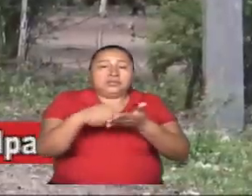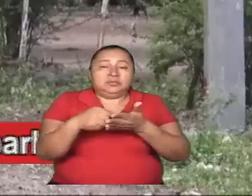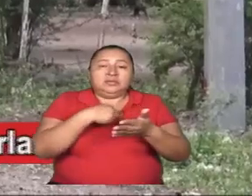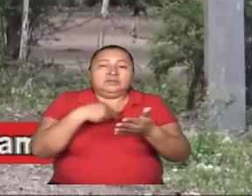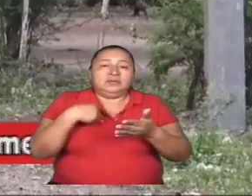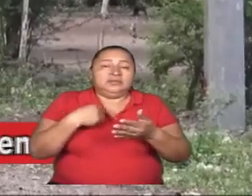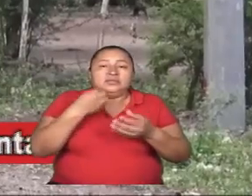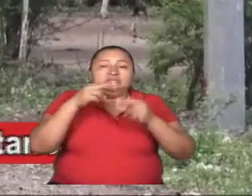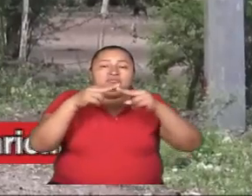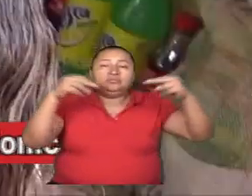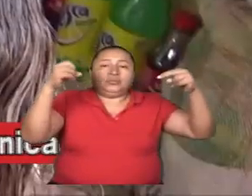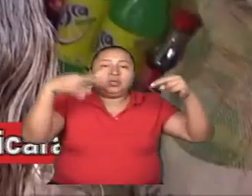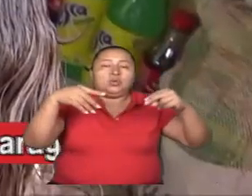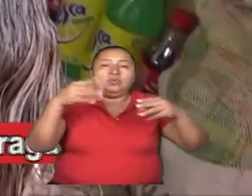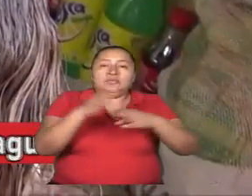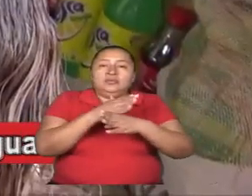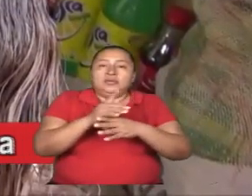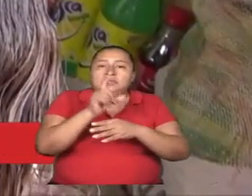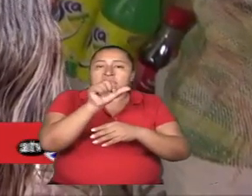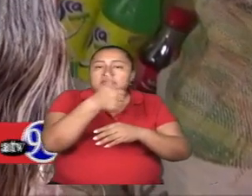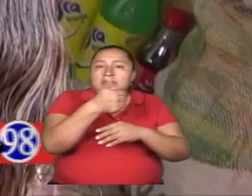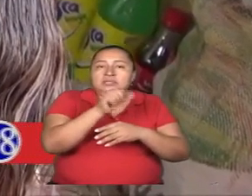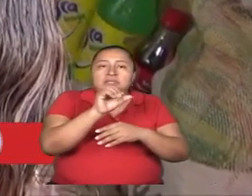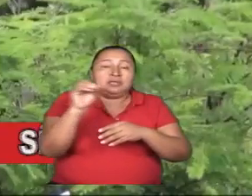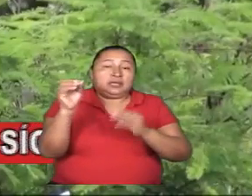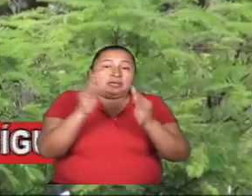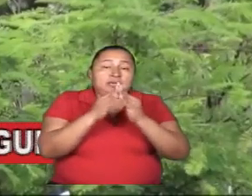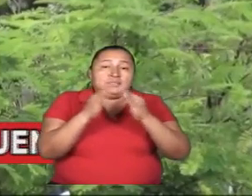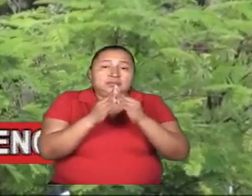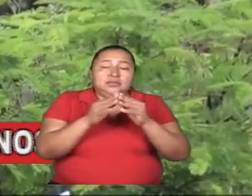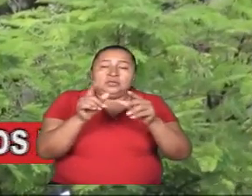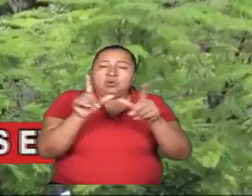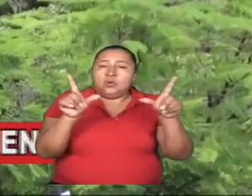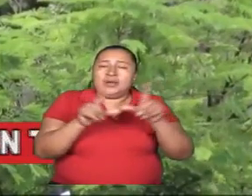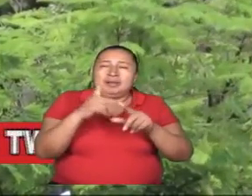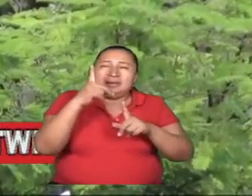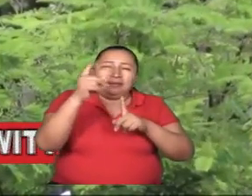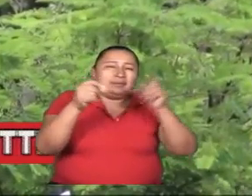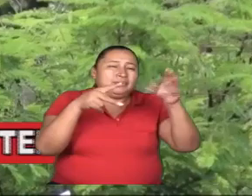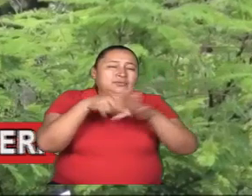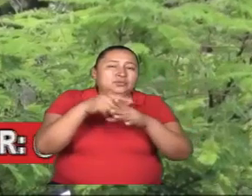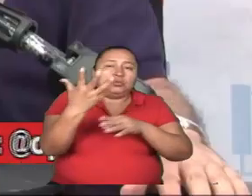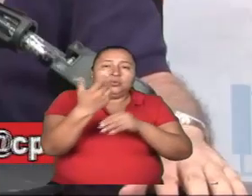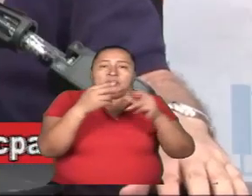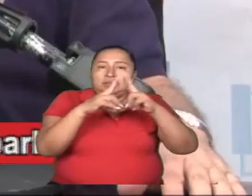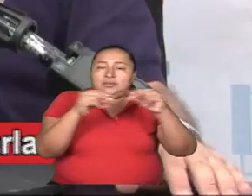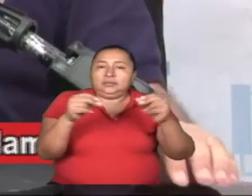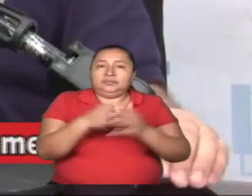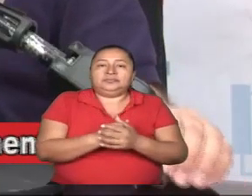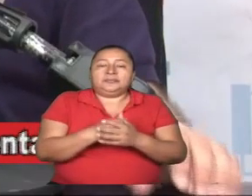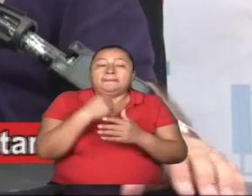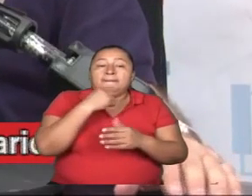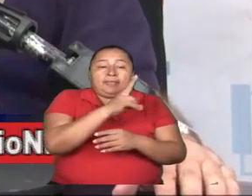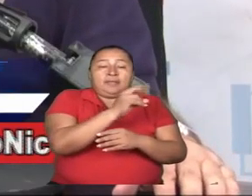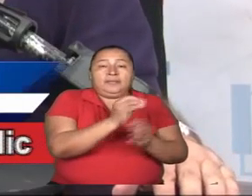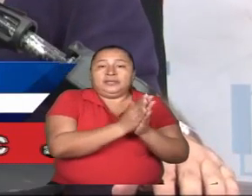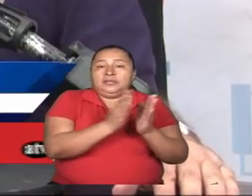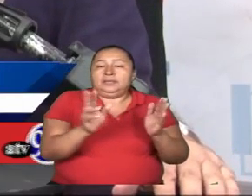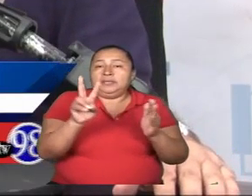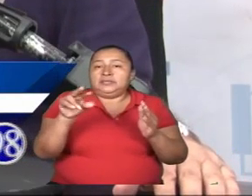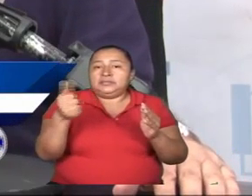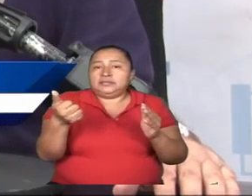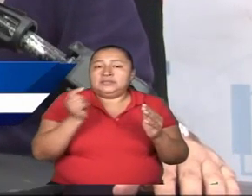el servicio de energía eléctrica a más de 600 viviendas en zonas rurales de todo el territorio nacional. Del 20 al 26